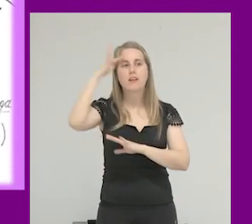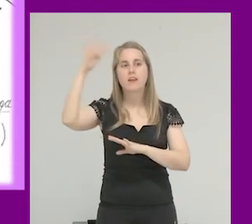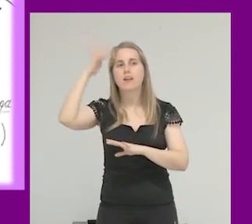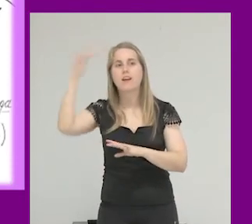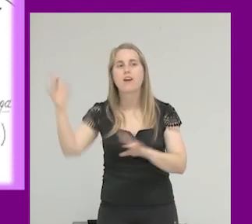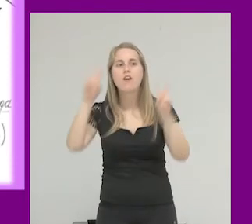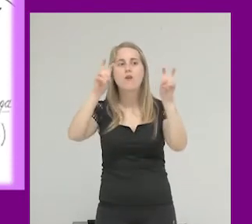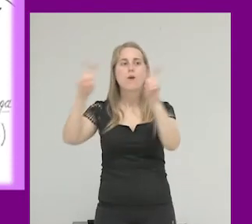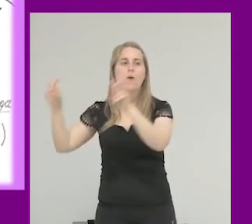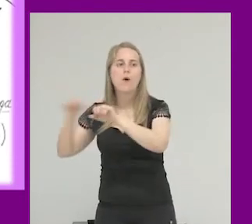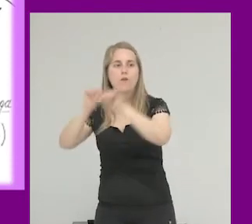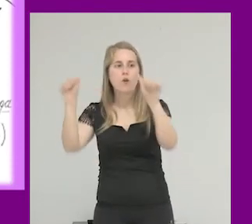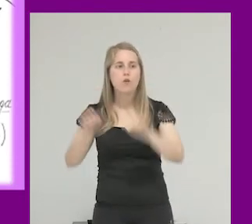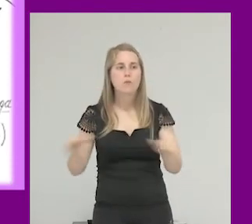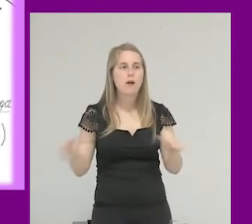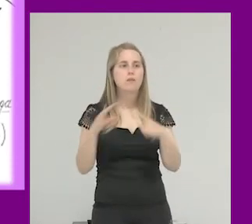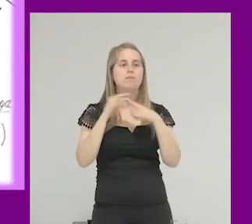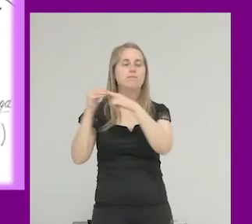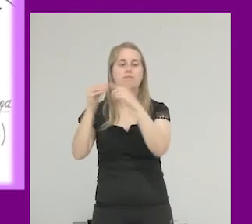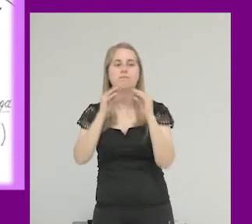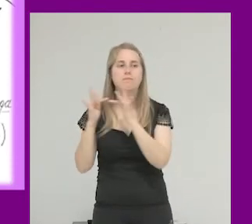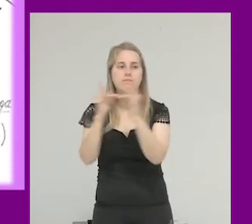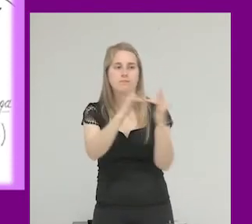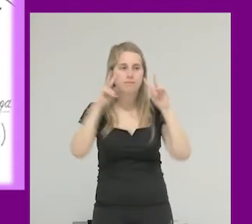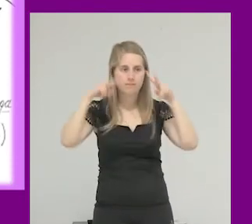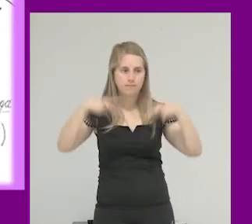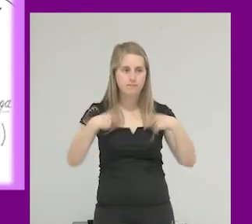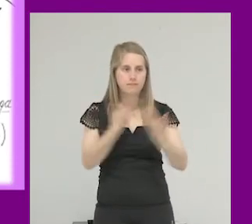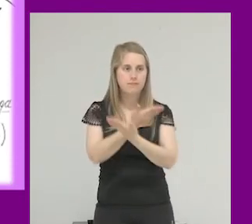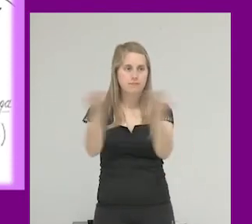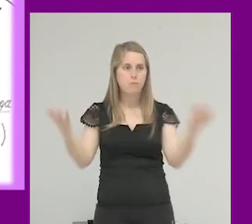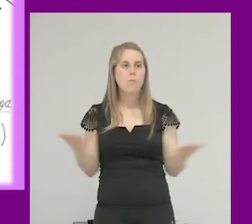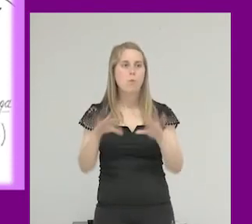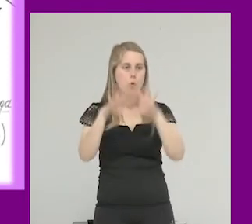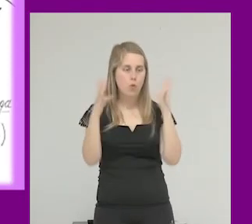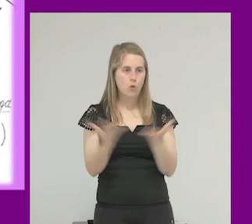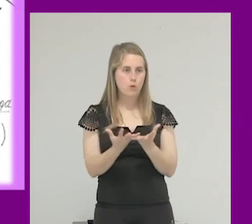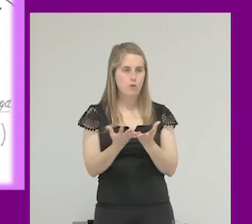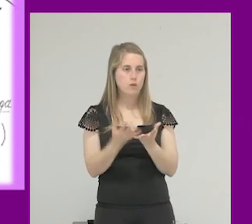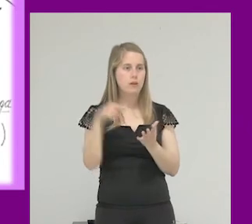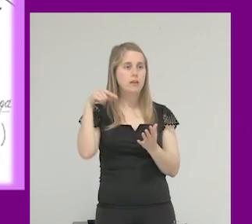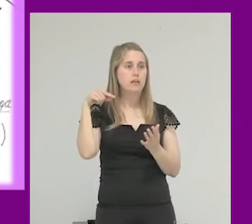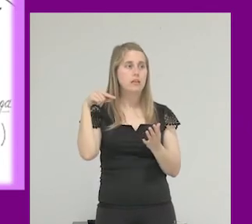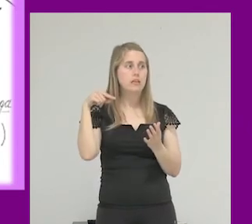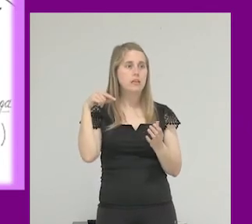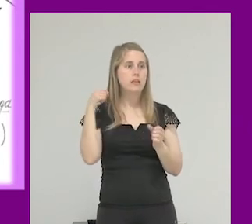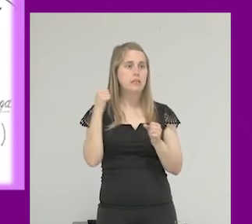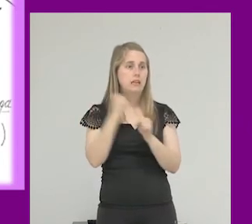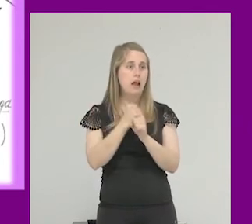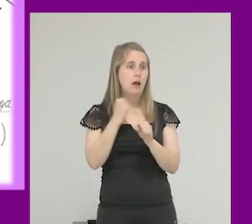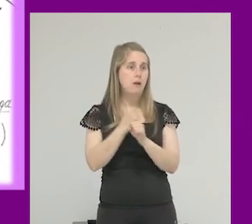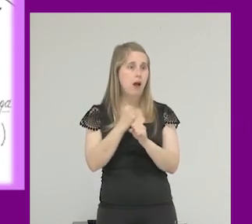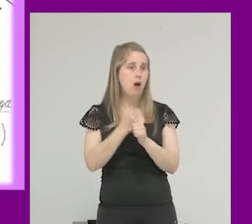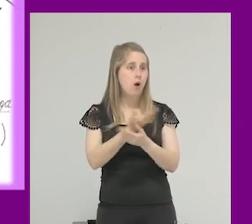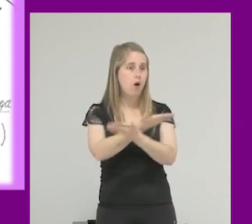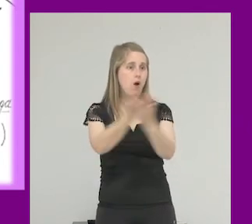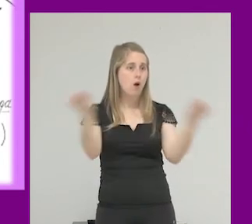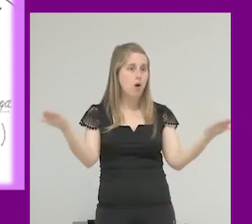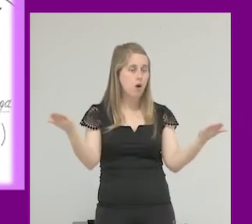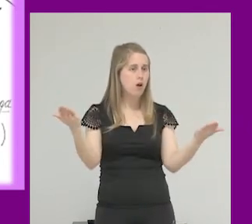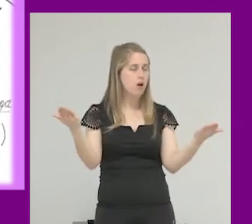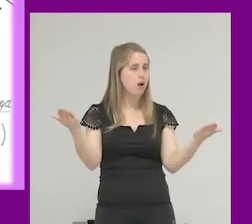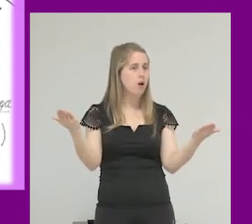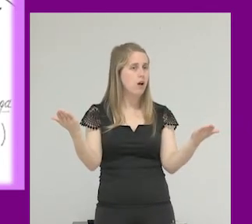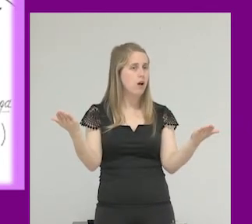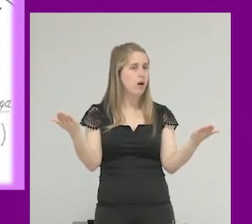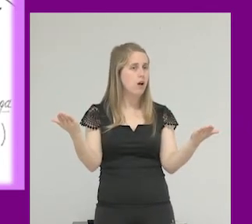ser y de relacionarse con ellas mismas y con el mundo. Este trabajo está dedicado a África Aznar